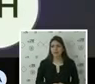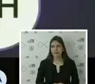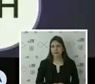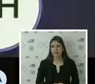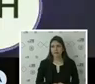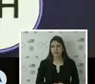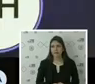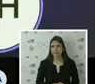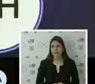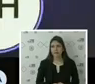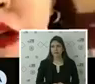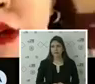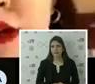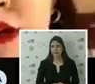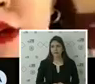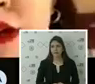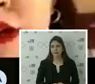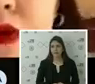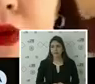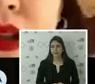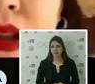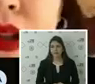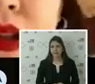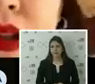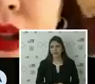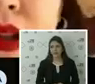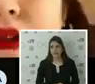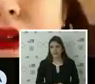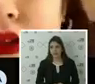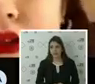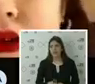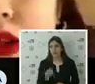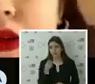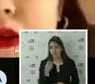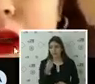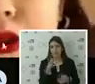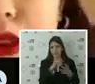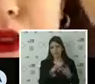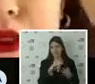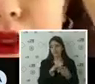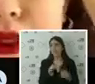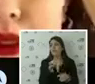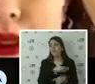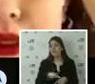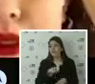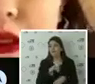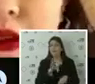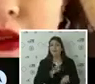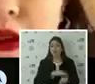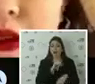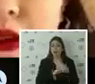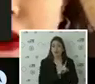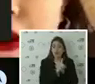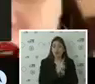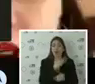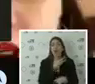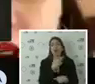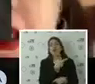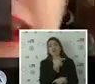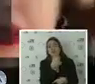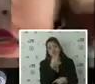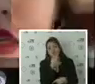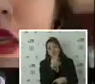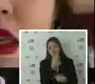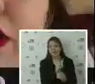Justamente debemos recordar que las poblaciones vulnerables son las niñas, los niños, adultos mayores, jóvenes,